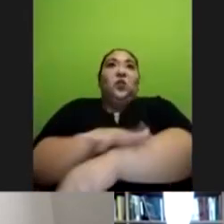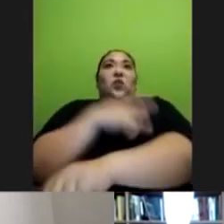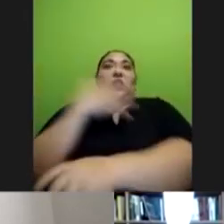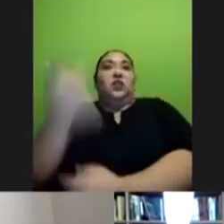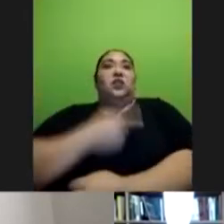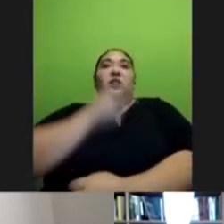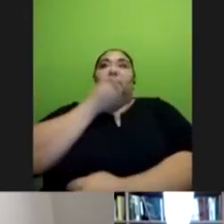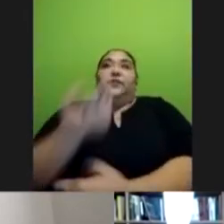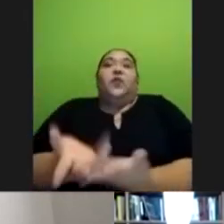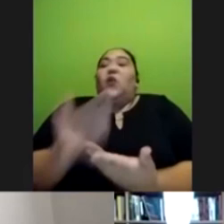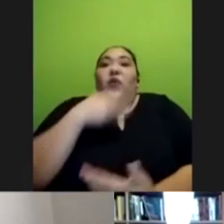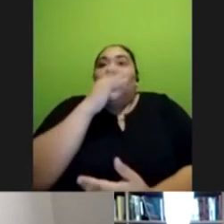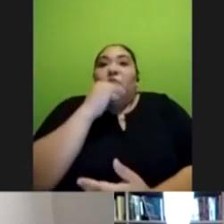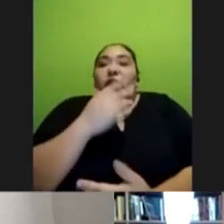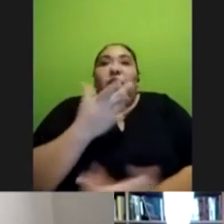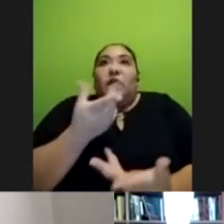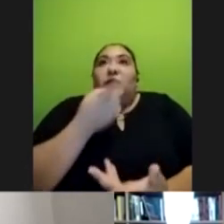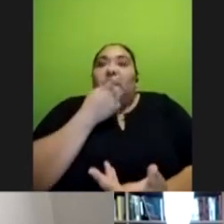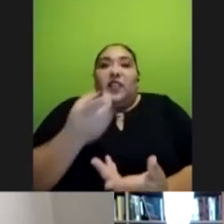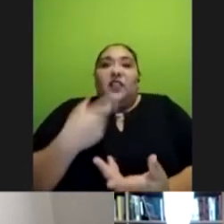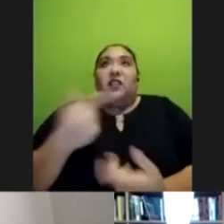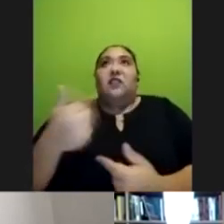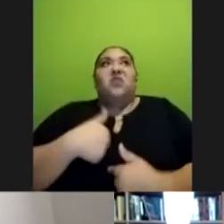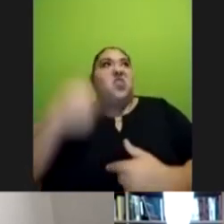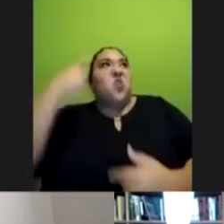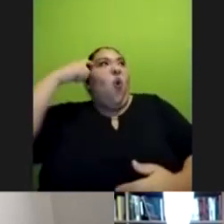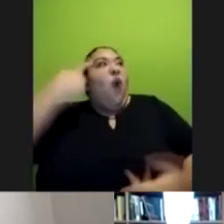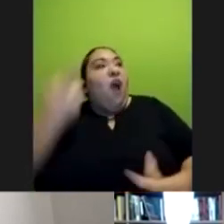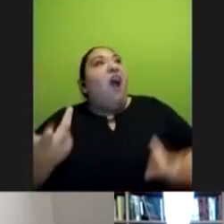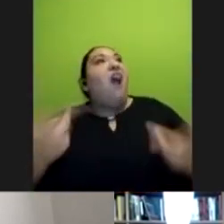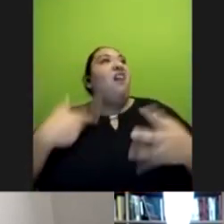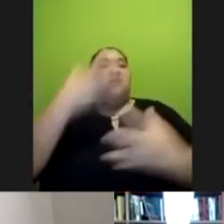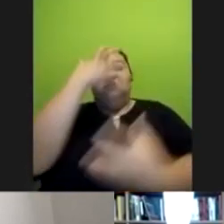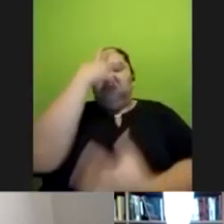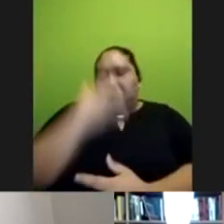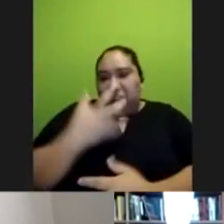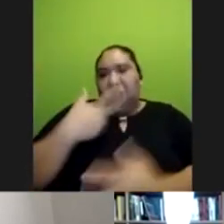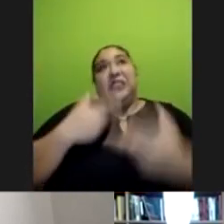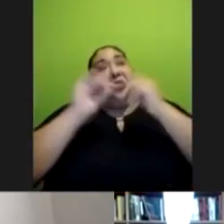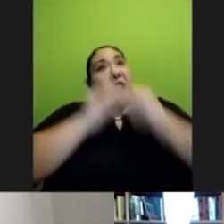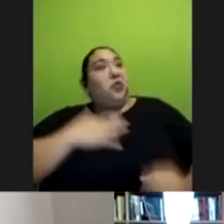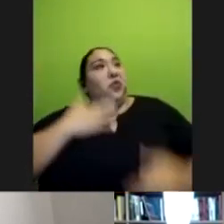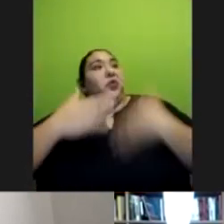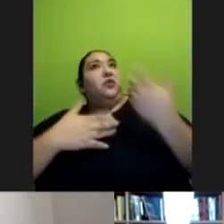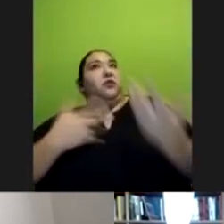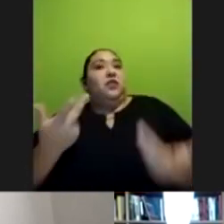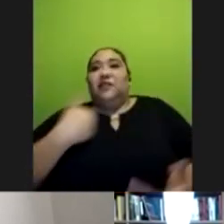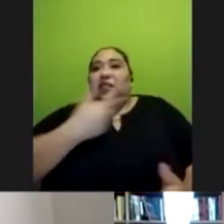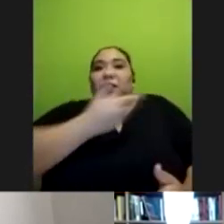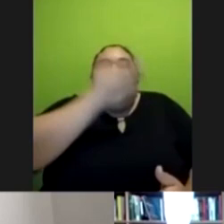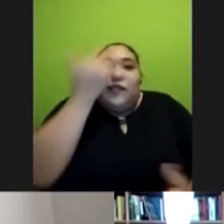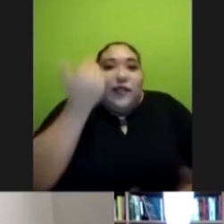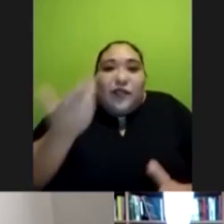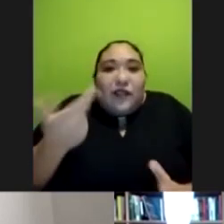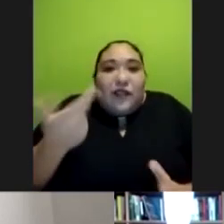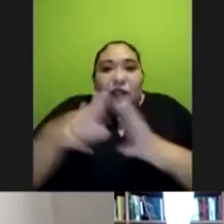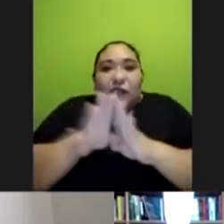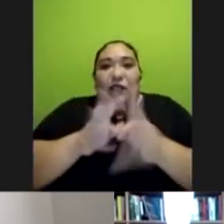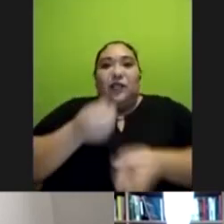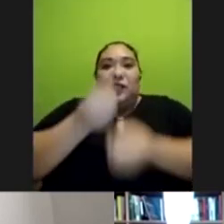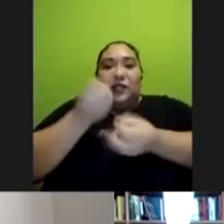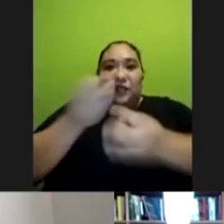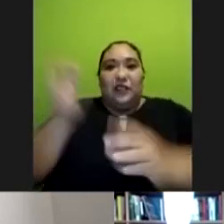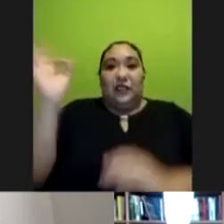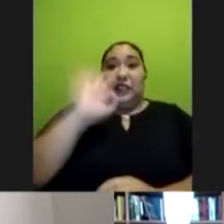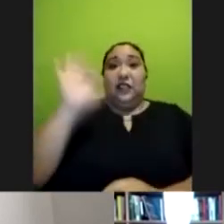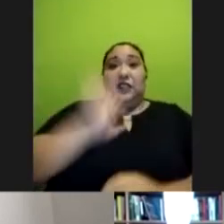un respiro. No, pues ellos o ellas lo que hacen pues es que tal vez están más tristes o están o hacen más berrinches o se